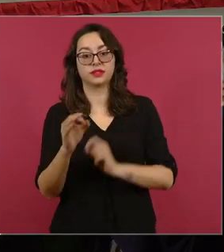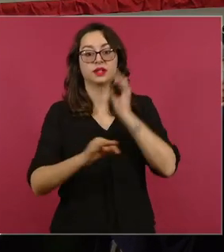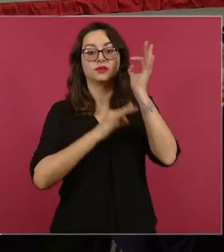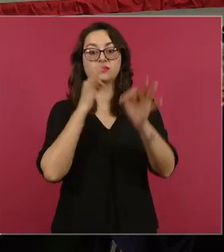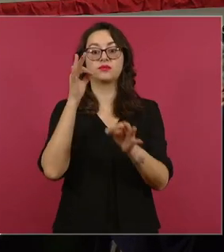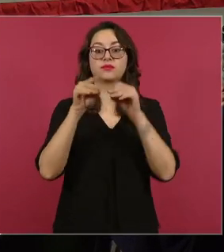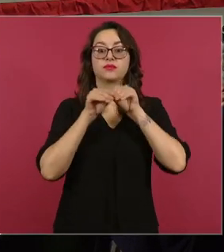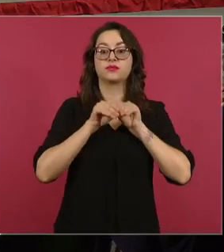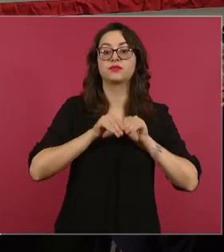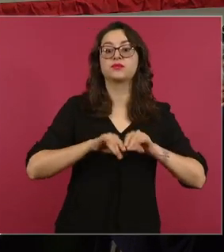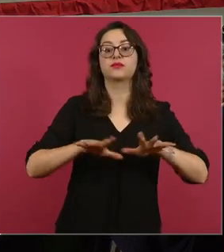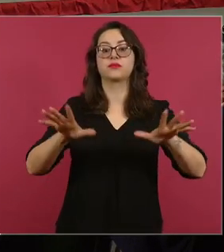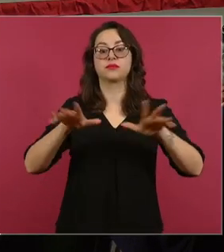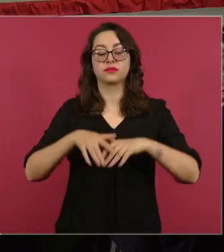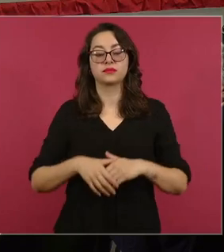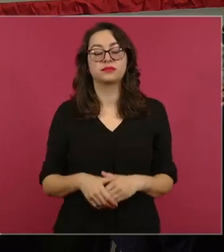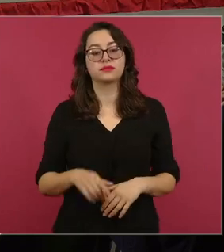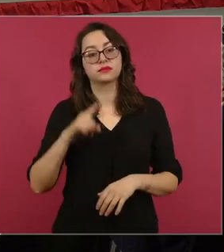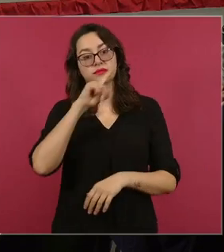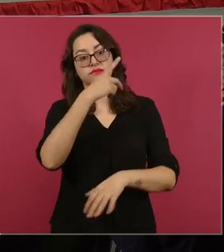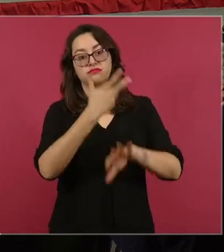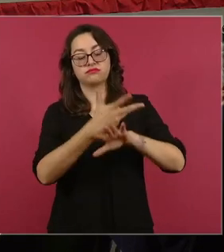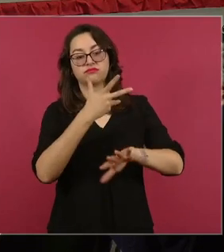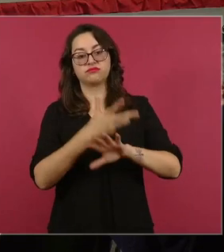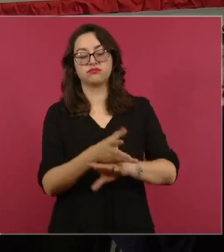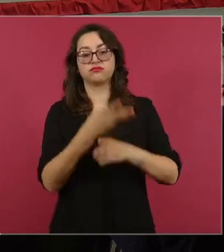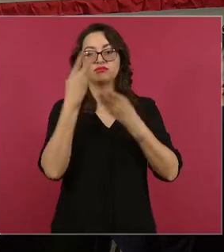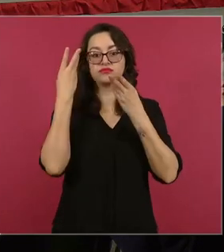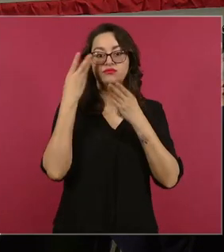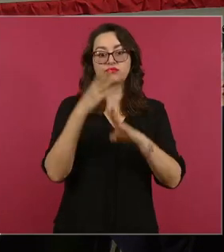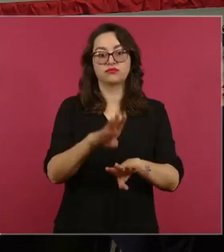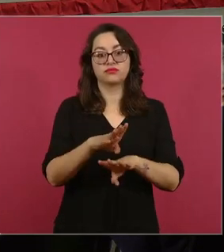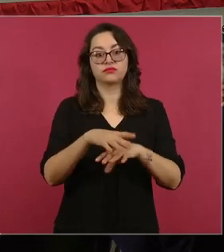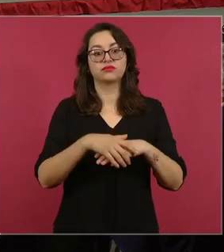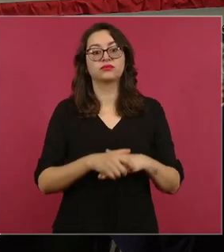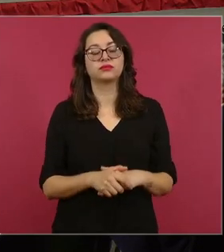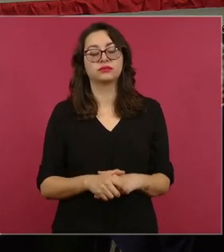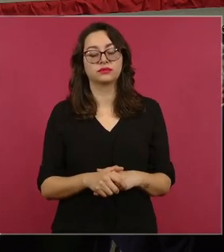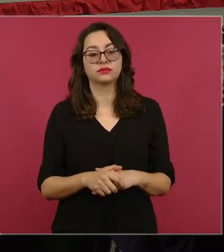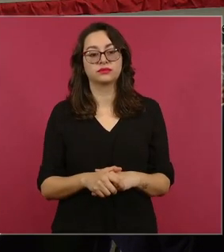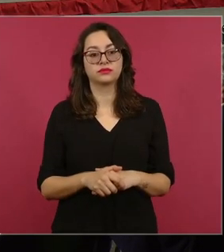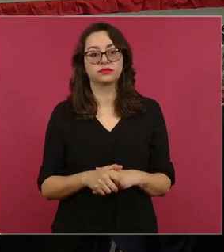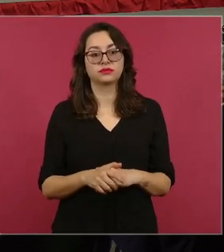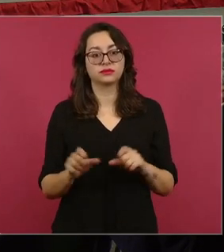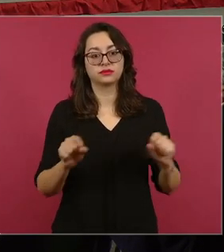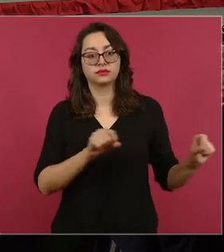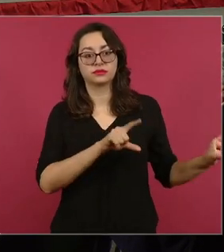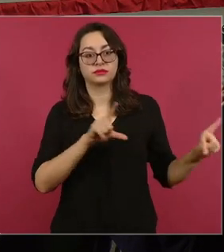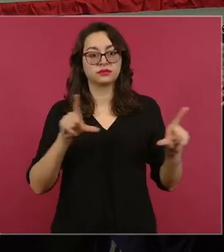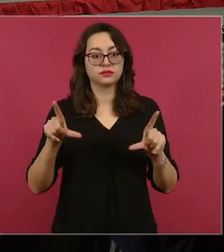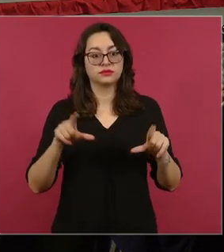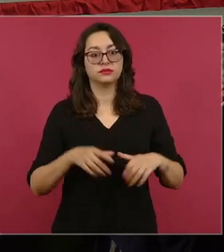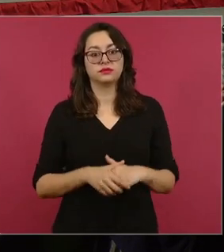de Exportaciones e Importaciones de Estados Unidos, ¿lo estamos viendo? ¿Me pasan, por favor, la siguiente?